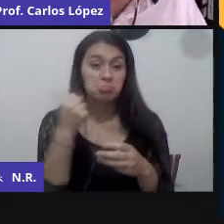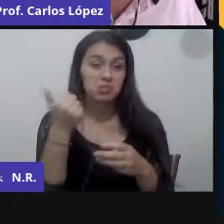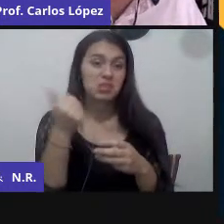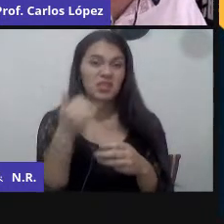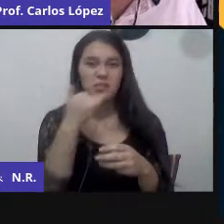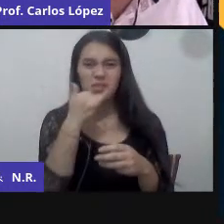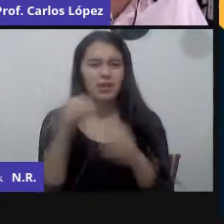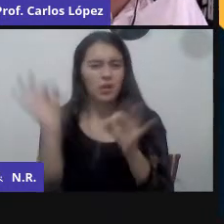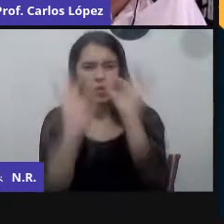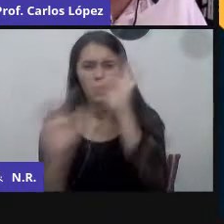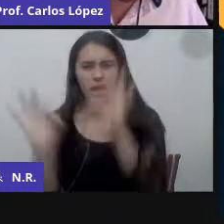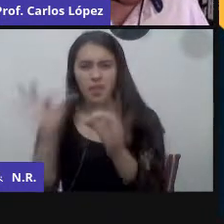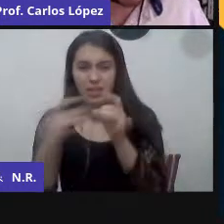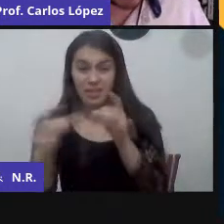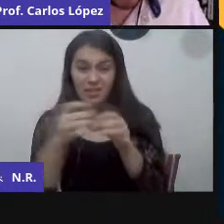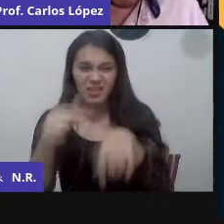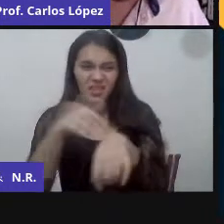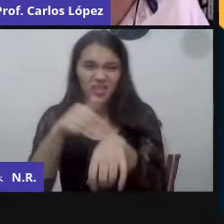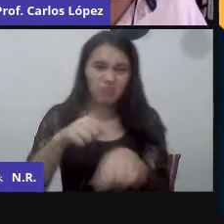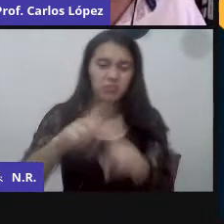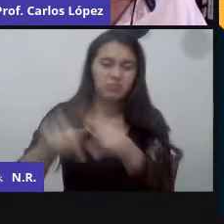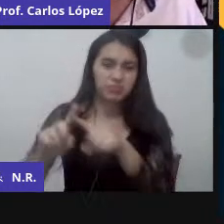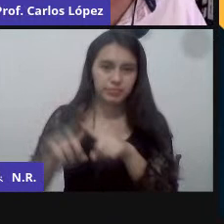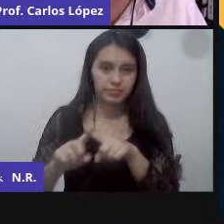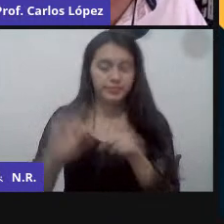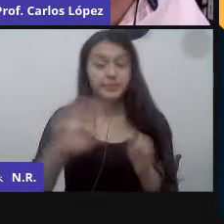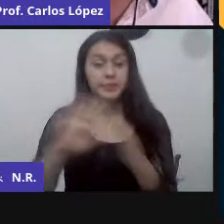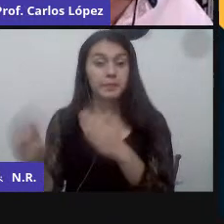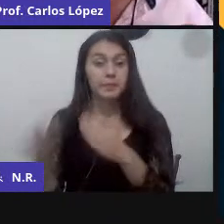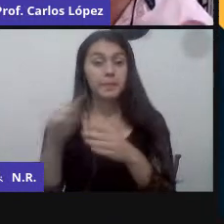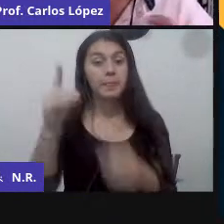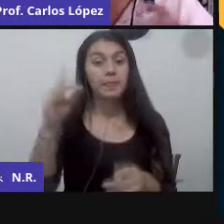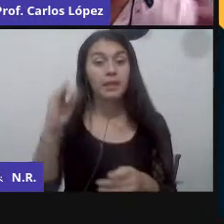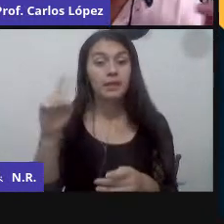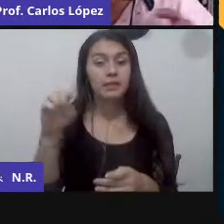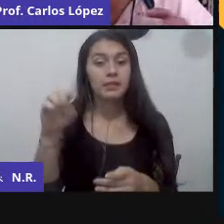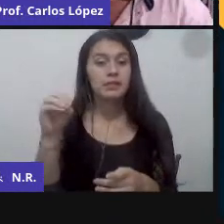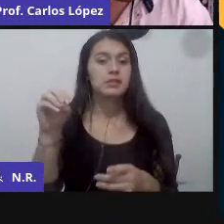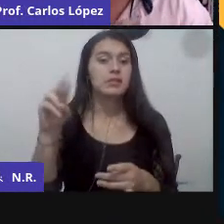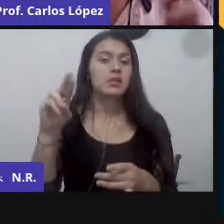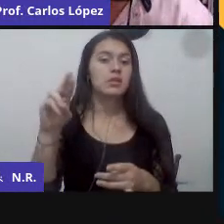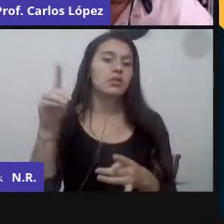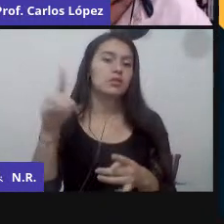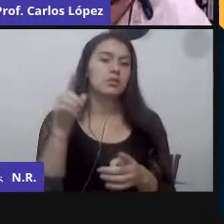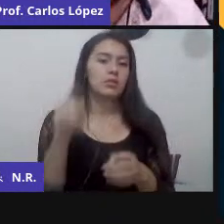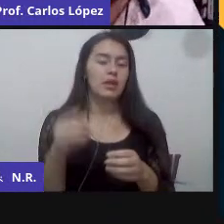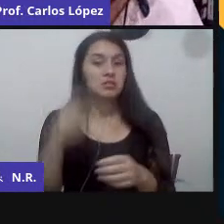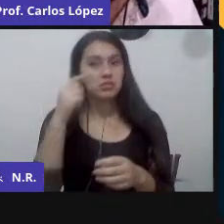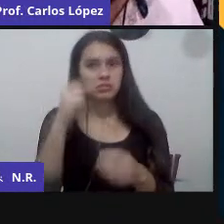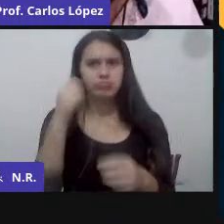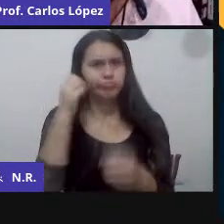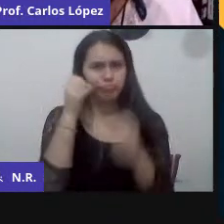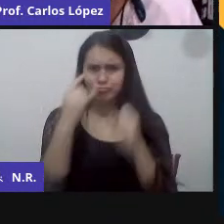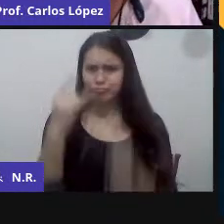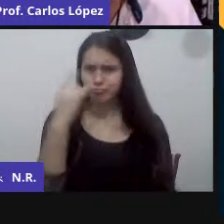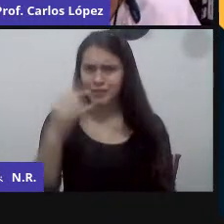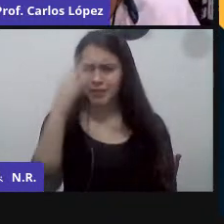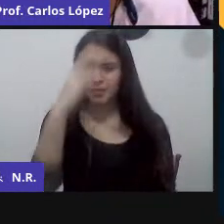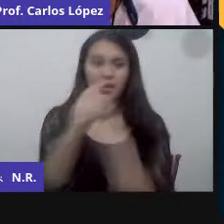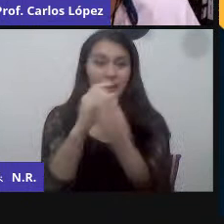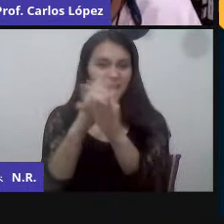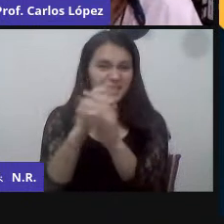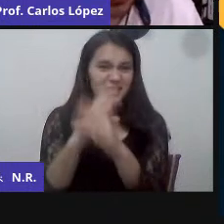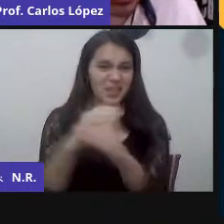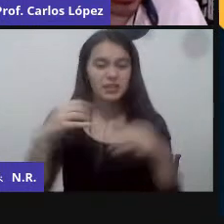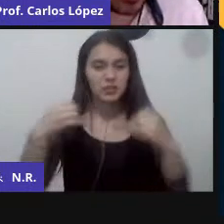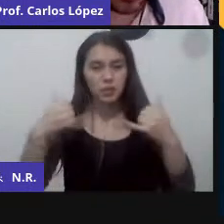horas de transmisión. Y está el Discord, que es muy interesante porque permite hacer unos grupos, chats, juegos. Está bien interesante. Hola,